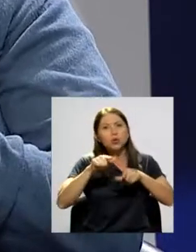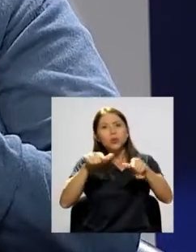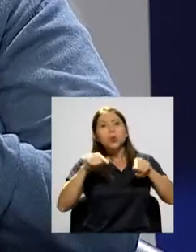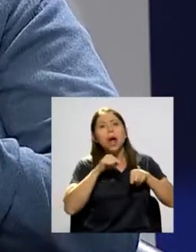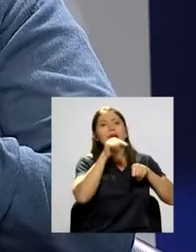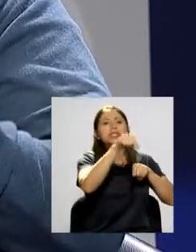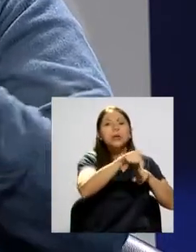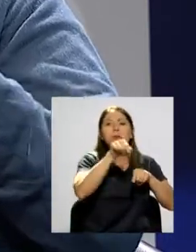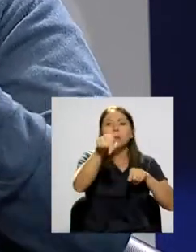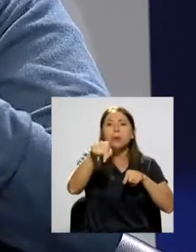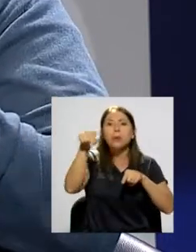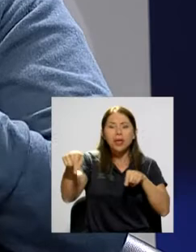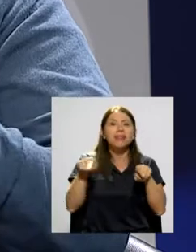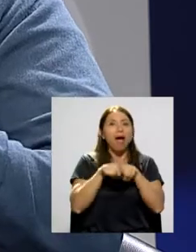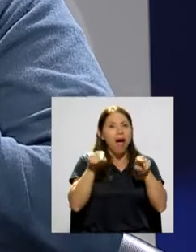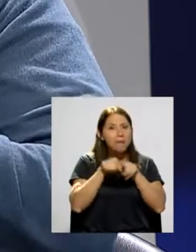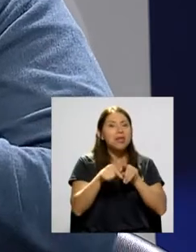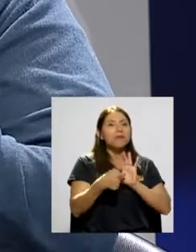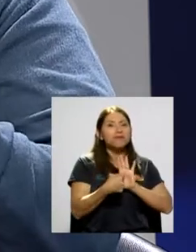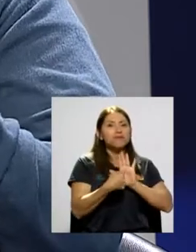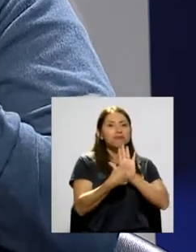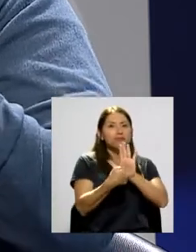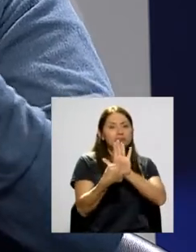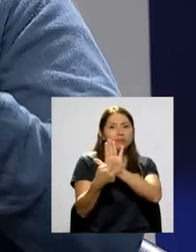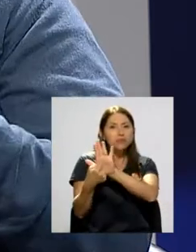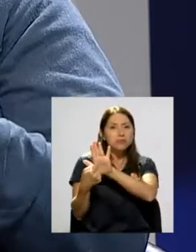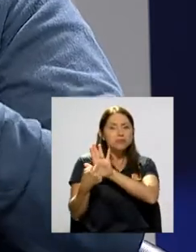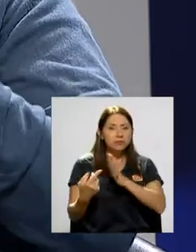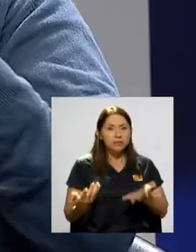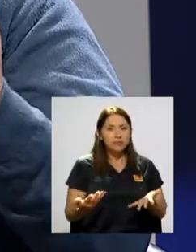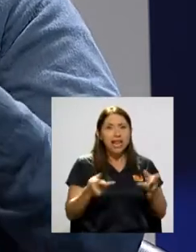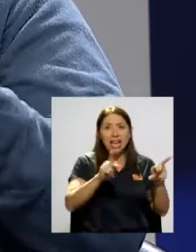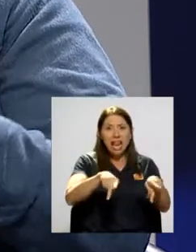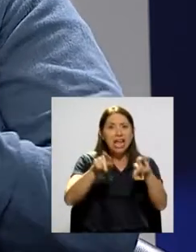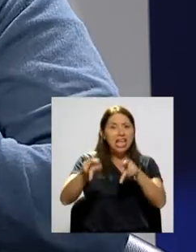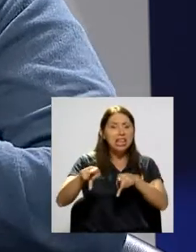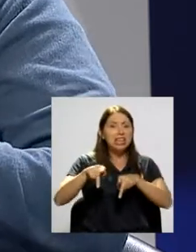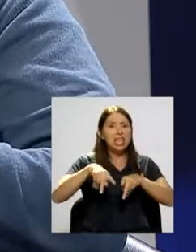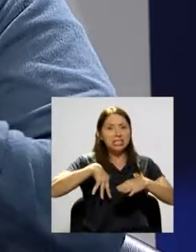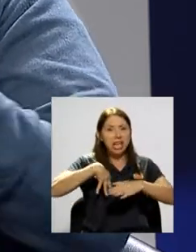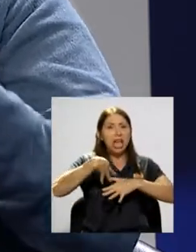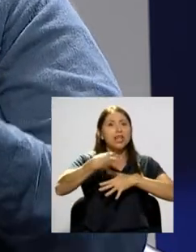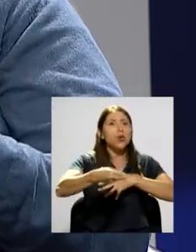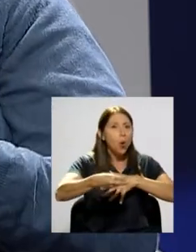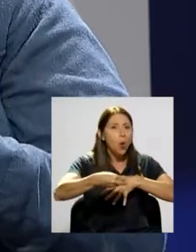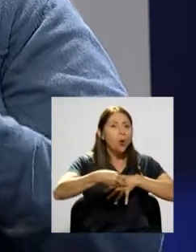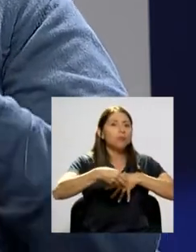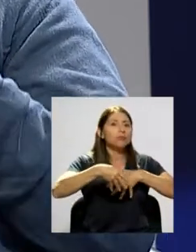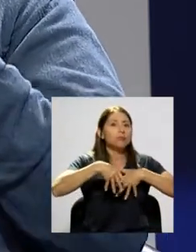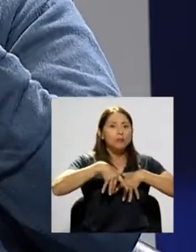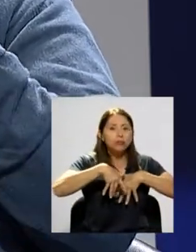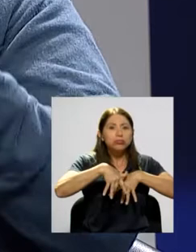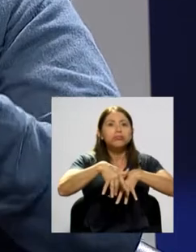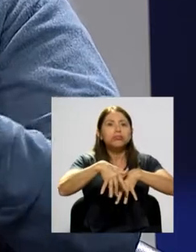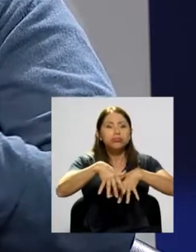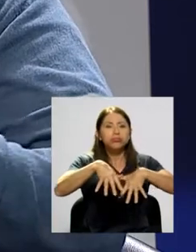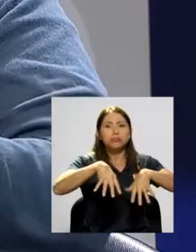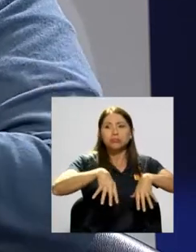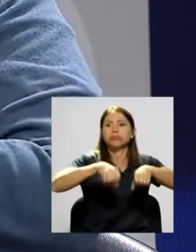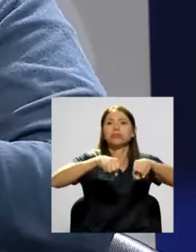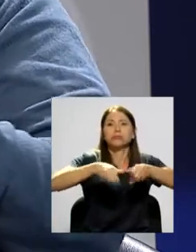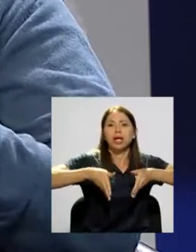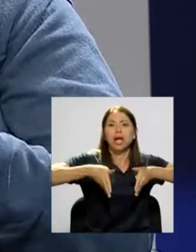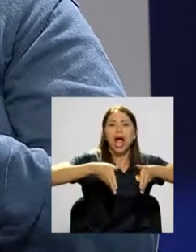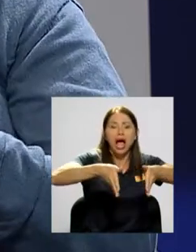manifestaciones, ¿verdad?, en el sentido más literal del término, es decir, la gente salió, ¿verdad?, asumió los espacios públicos, las calles,